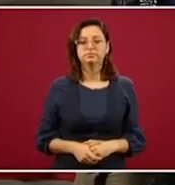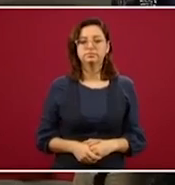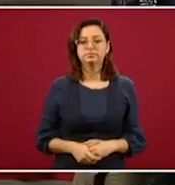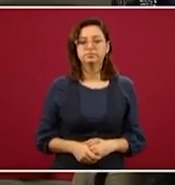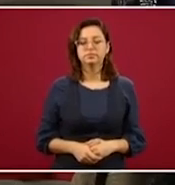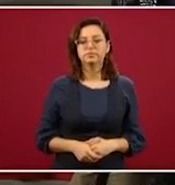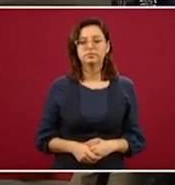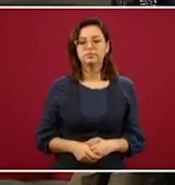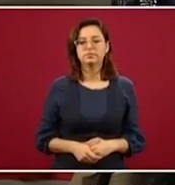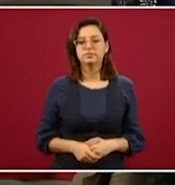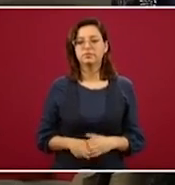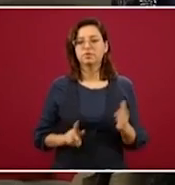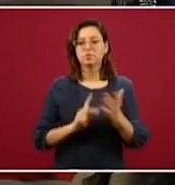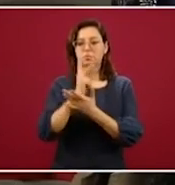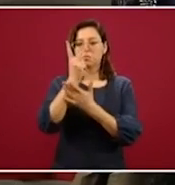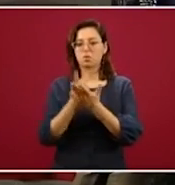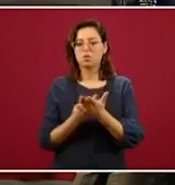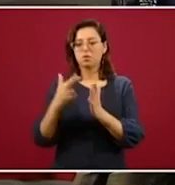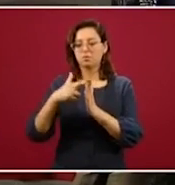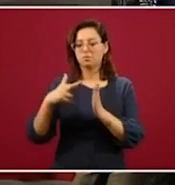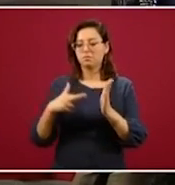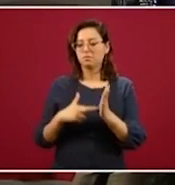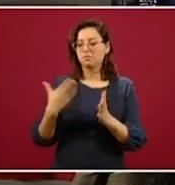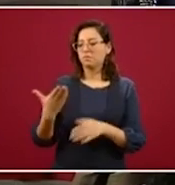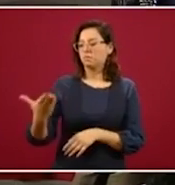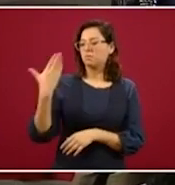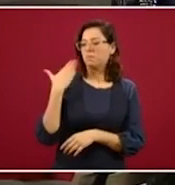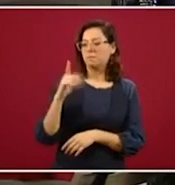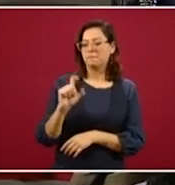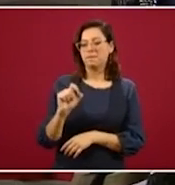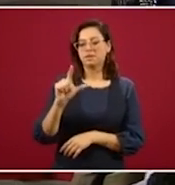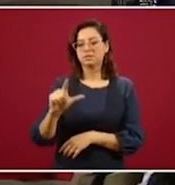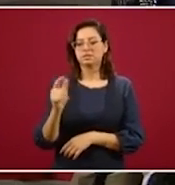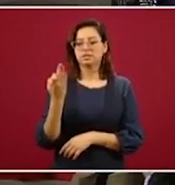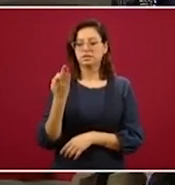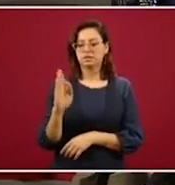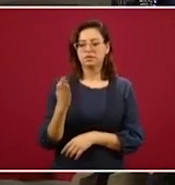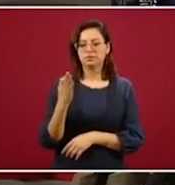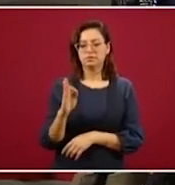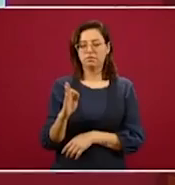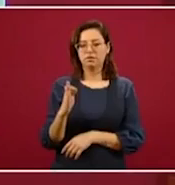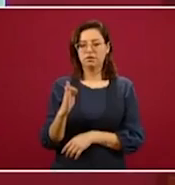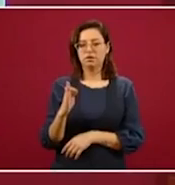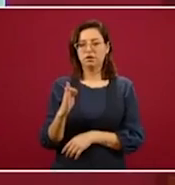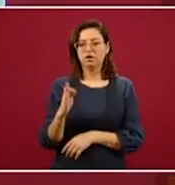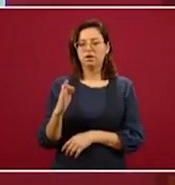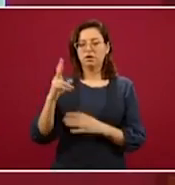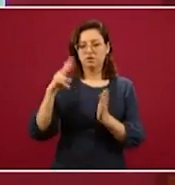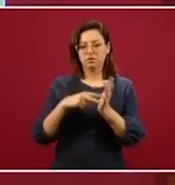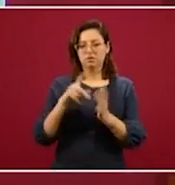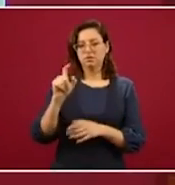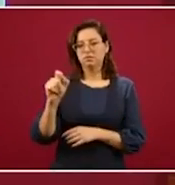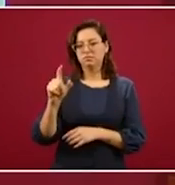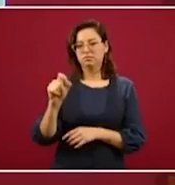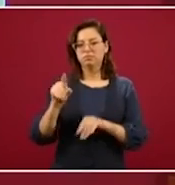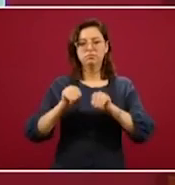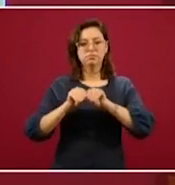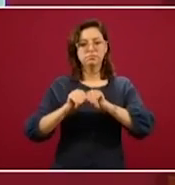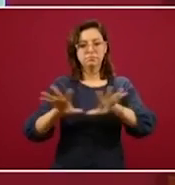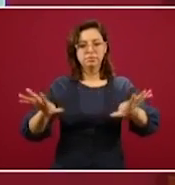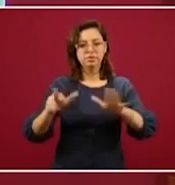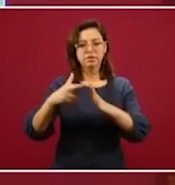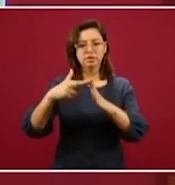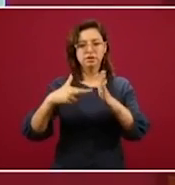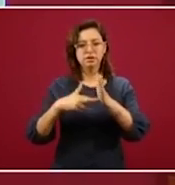Las reglas de operación del programa se acaban de publicar el pasado 27 de febrero. Este 27 de febrero refrendamos hacia